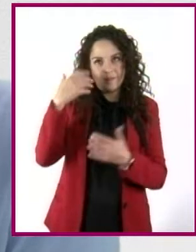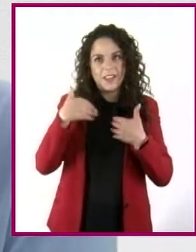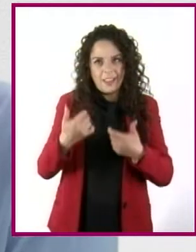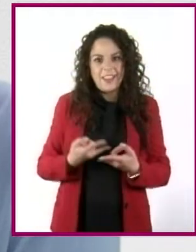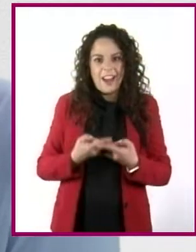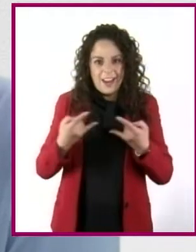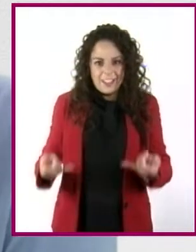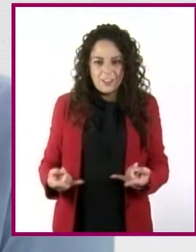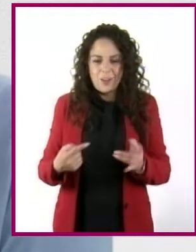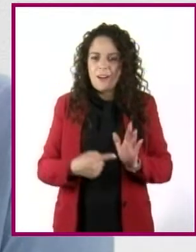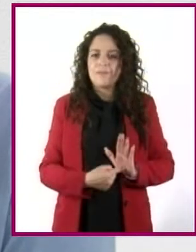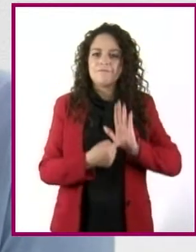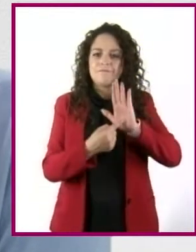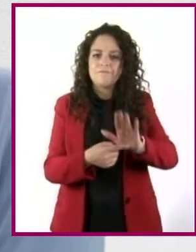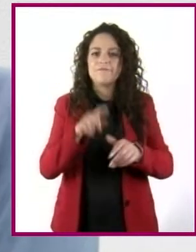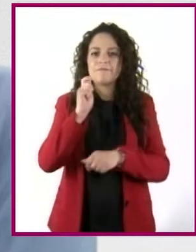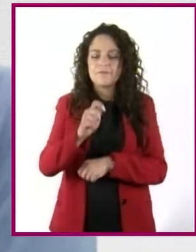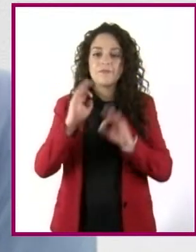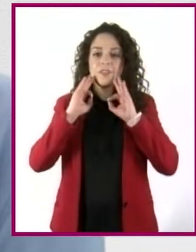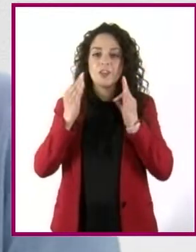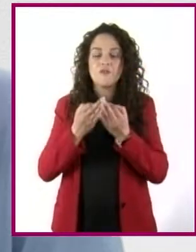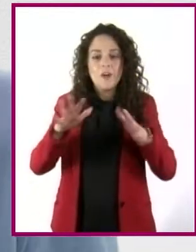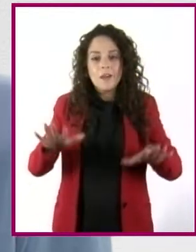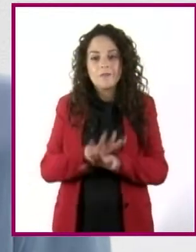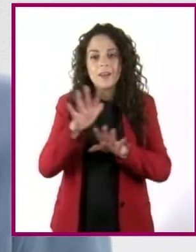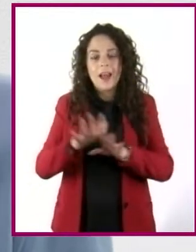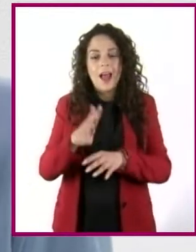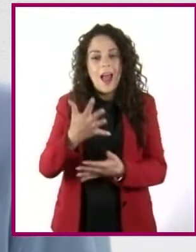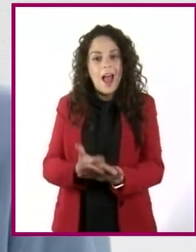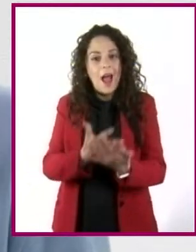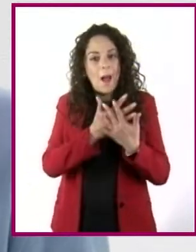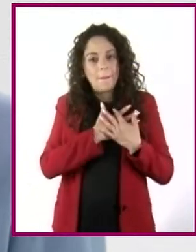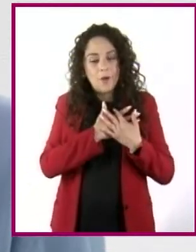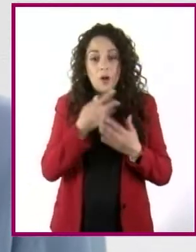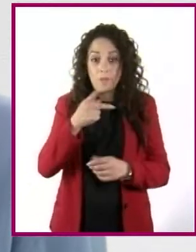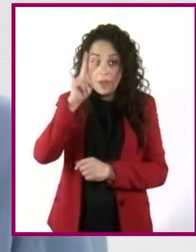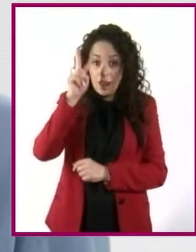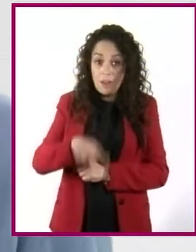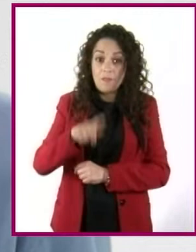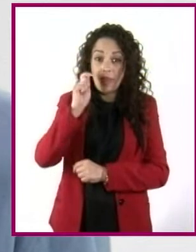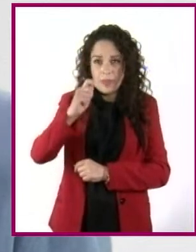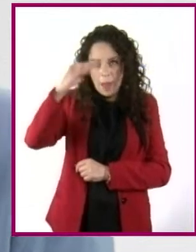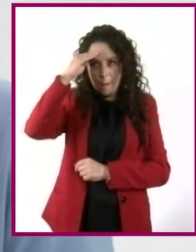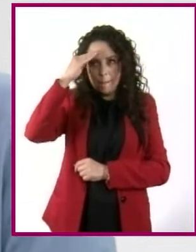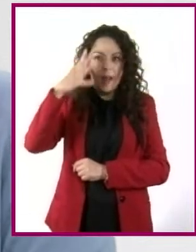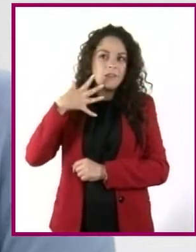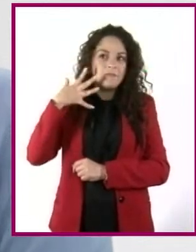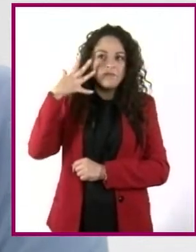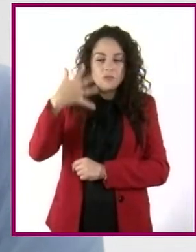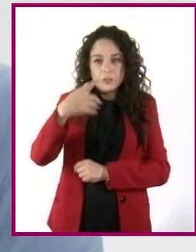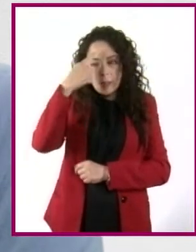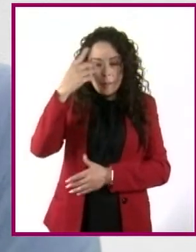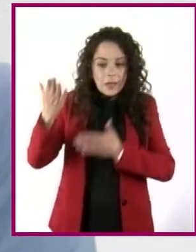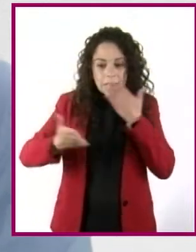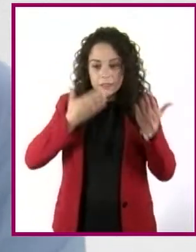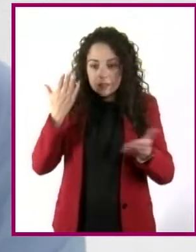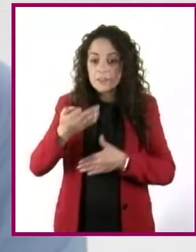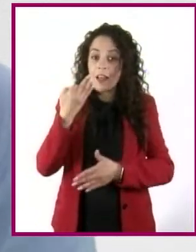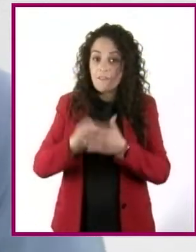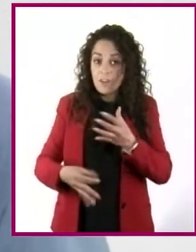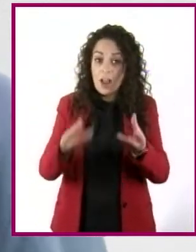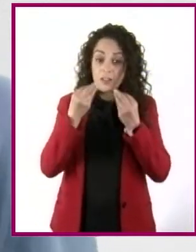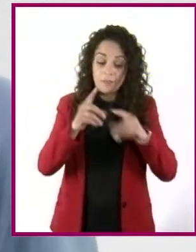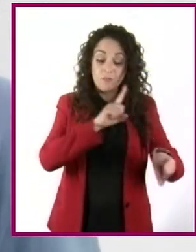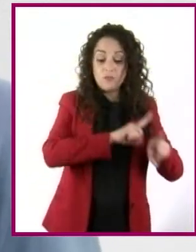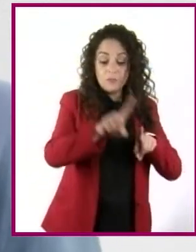de presentarte un panorama de la evolución del amor, aunque lo cierto es que las perspectivas y posibilidades para estudiarlo son muchas y muy